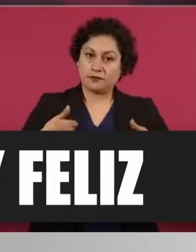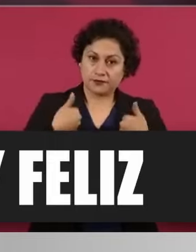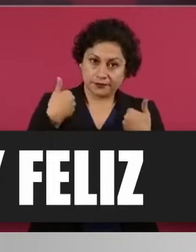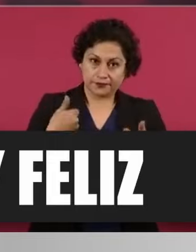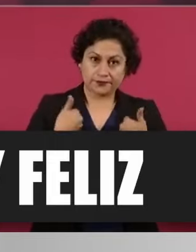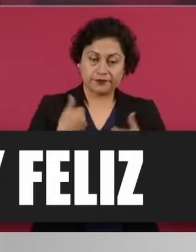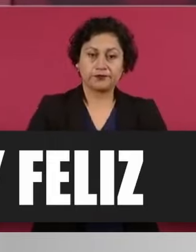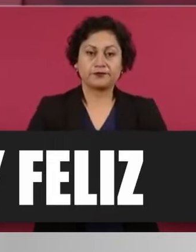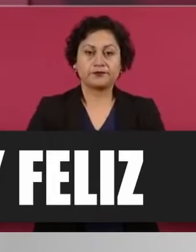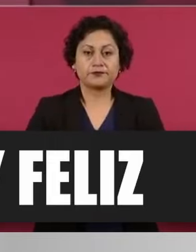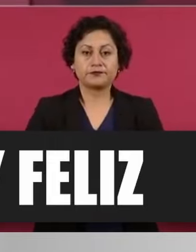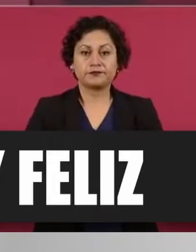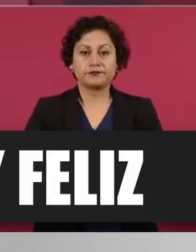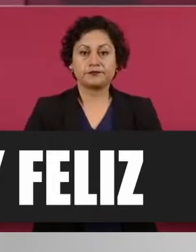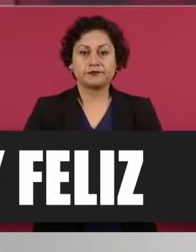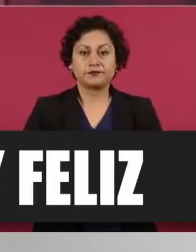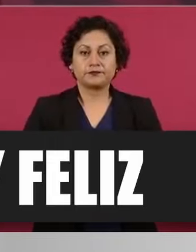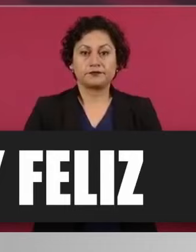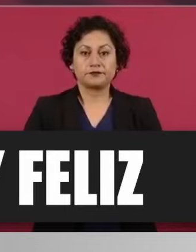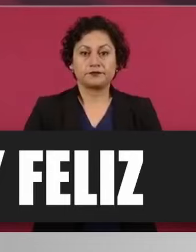los que se